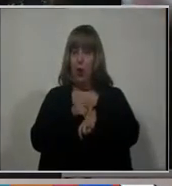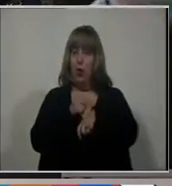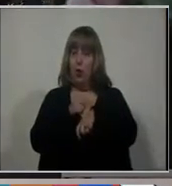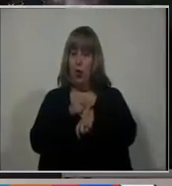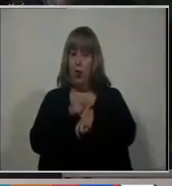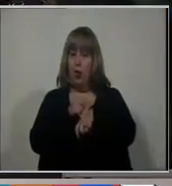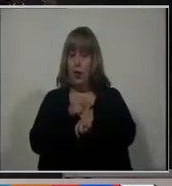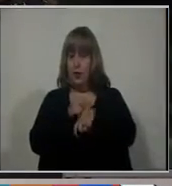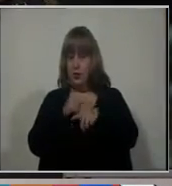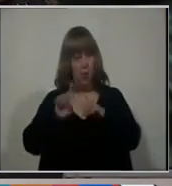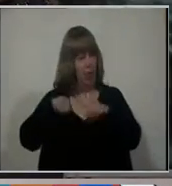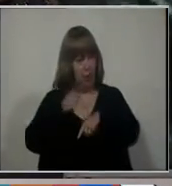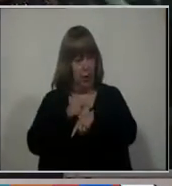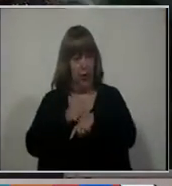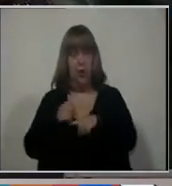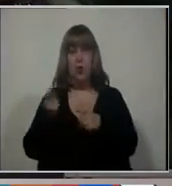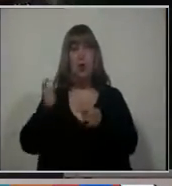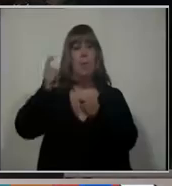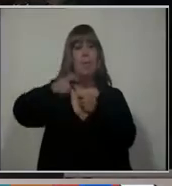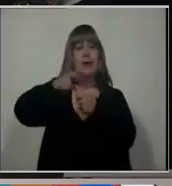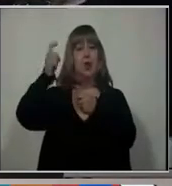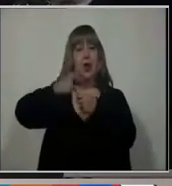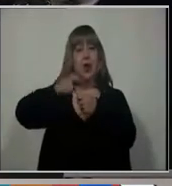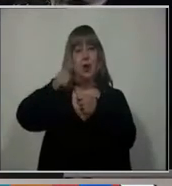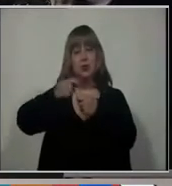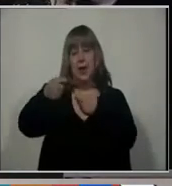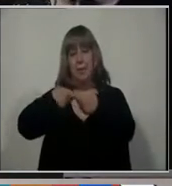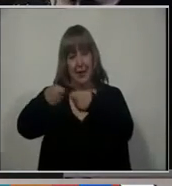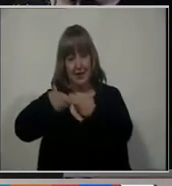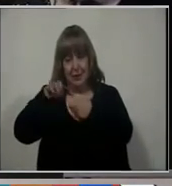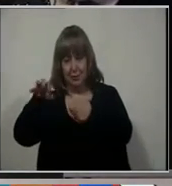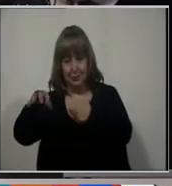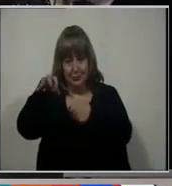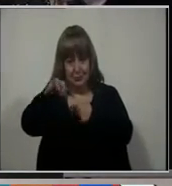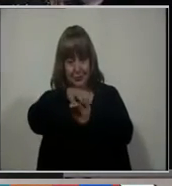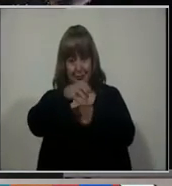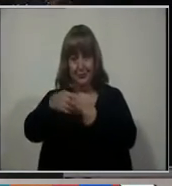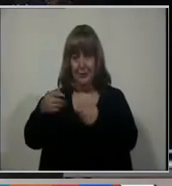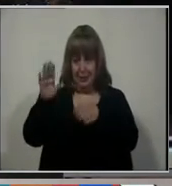fuera de agenda con los petroleros, con las principales petroleras